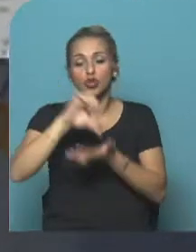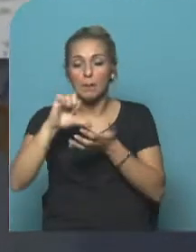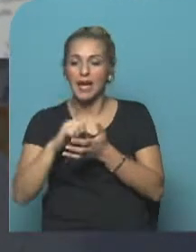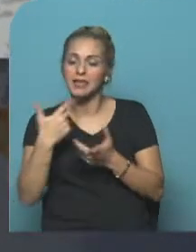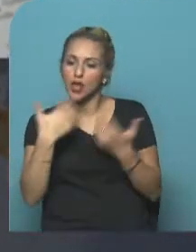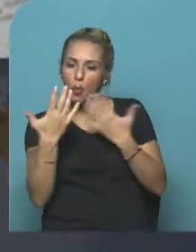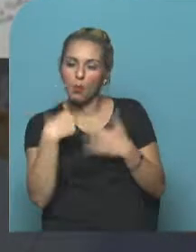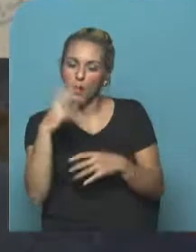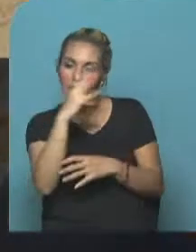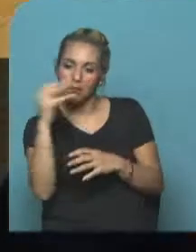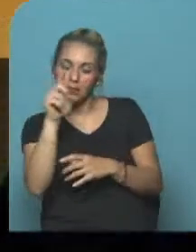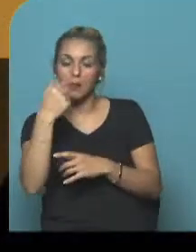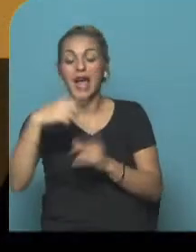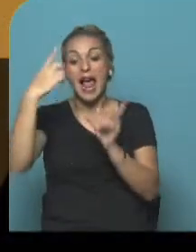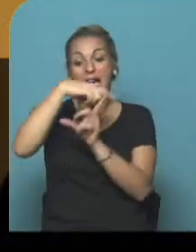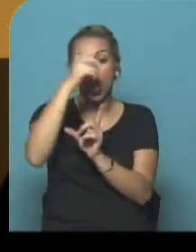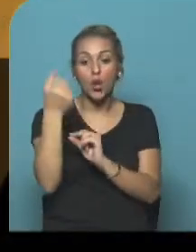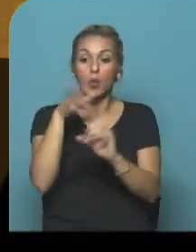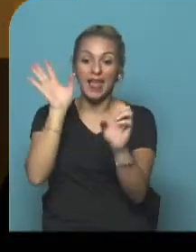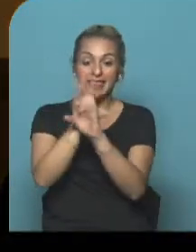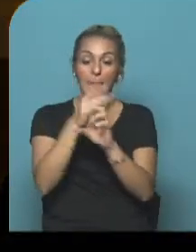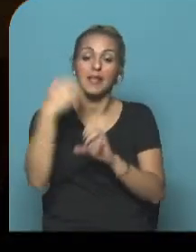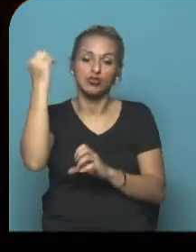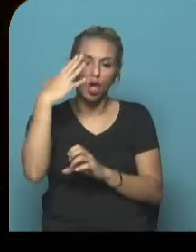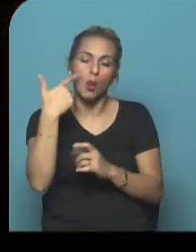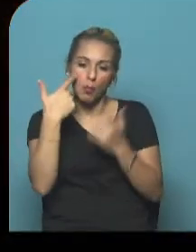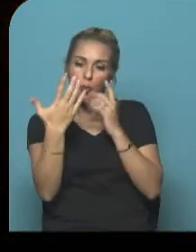la proyección de la luna sobre el astro será parcial.